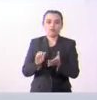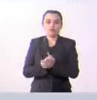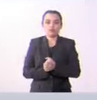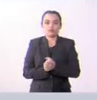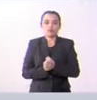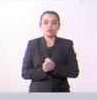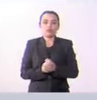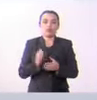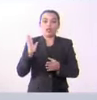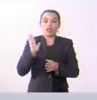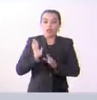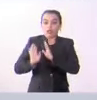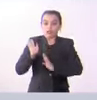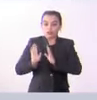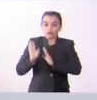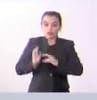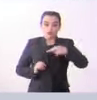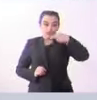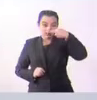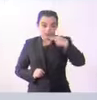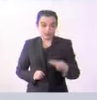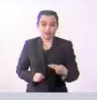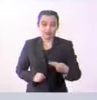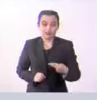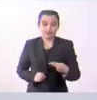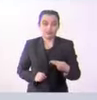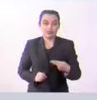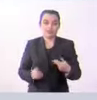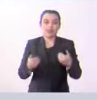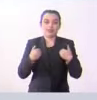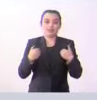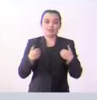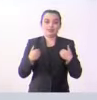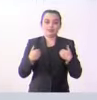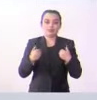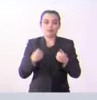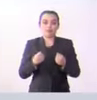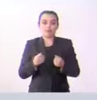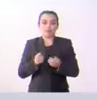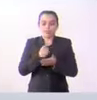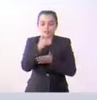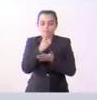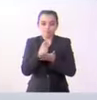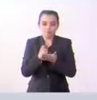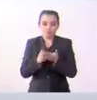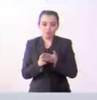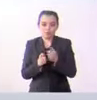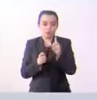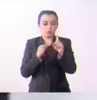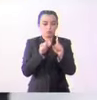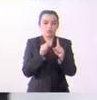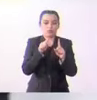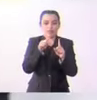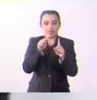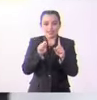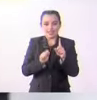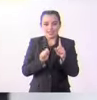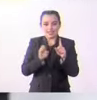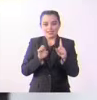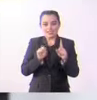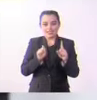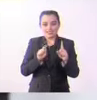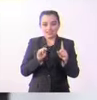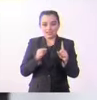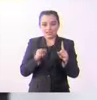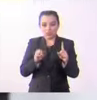realista tenemos narradores testigos y tenemos narradores omniscientes en su mayoría. Otra